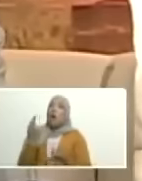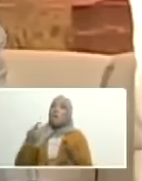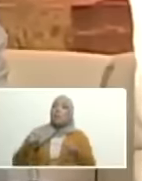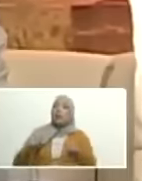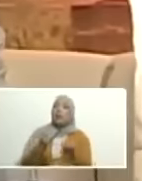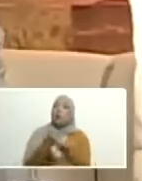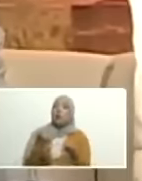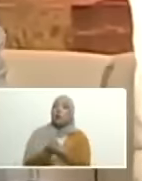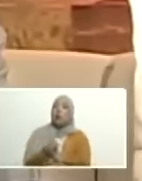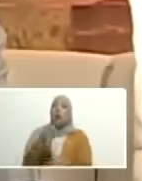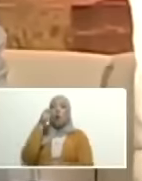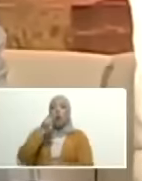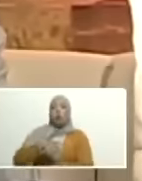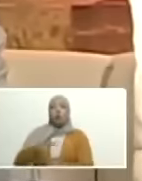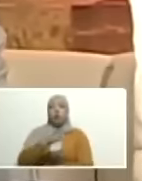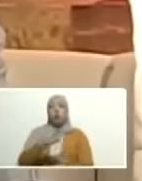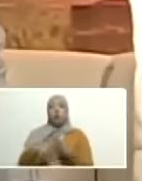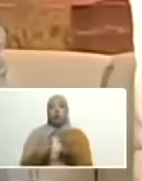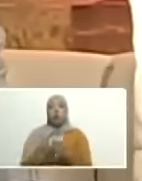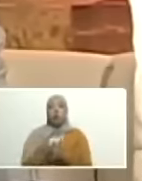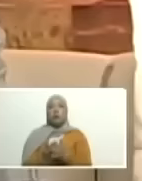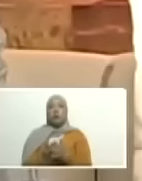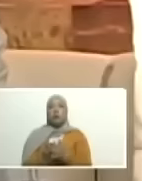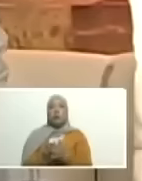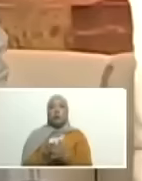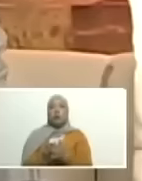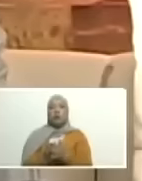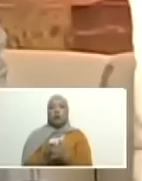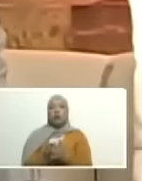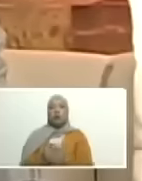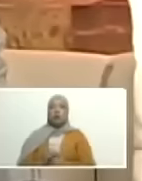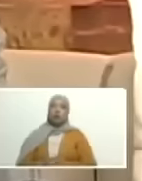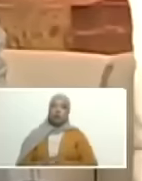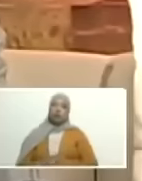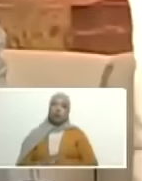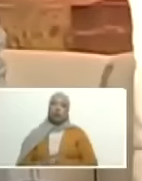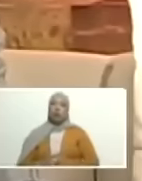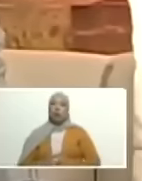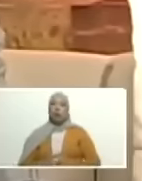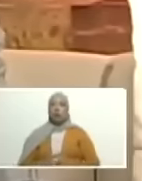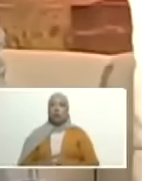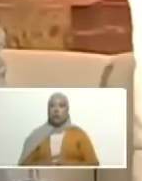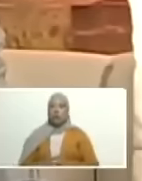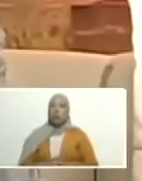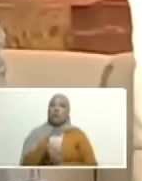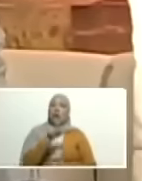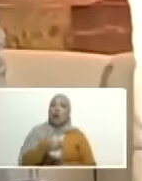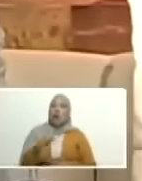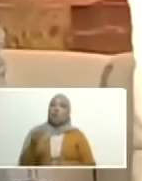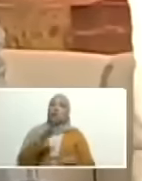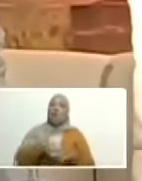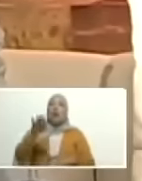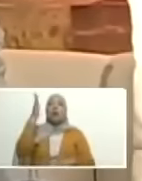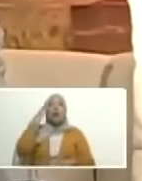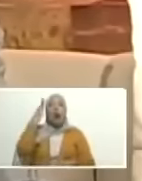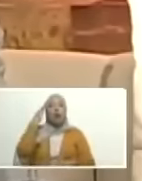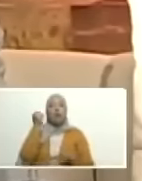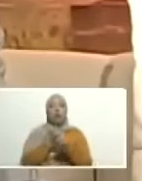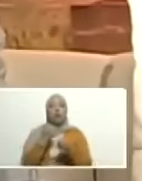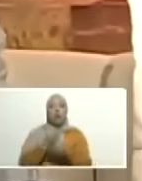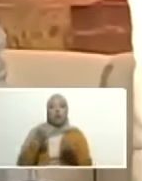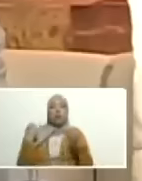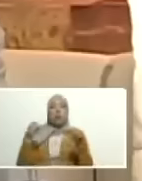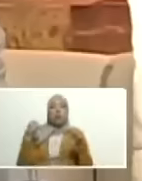de ejércitos extranjeros, que logramos pararla. La gente sabe quiénes entrenaron